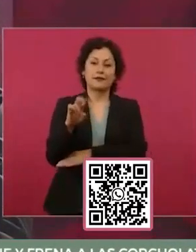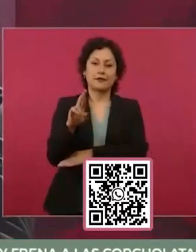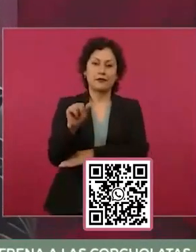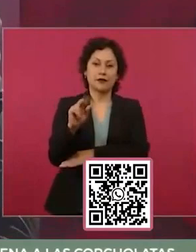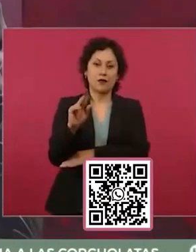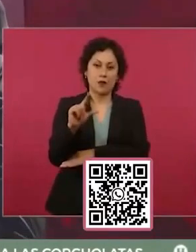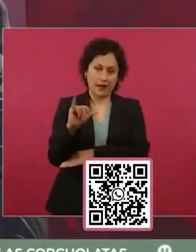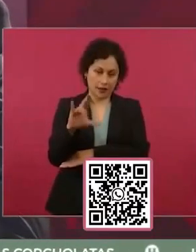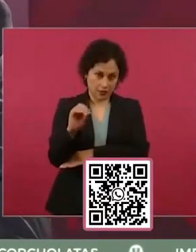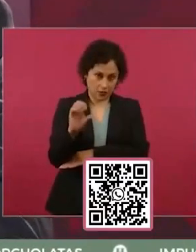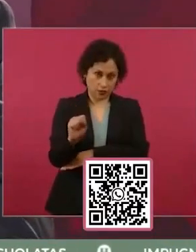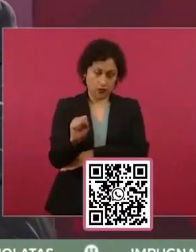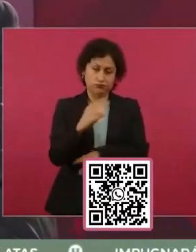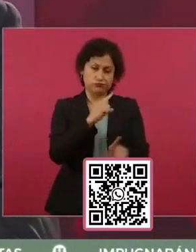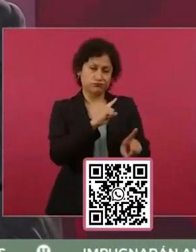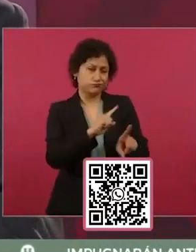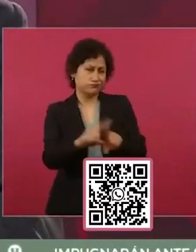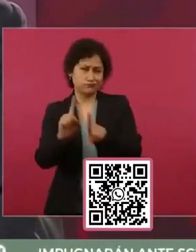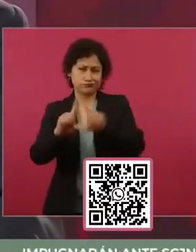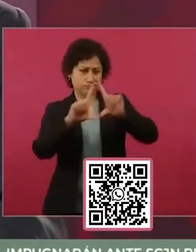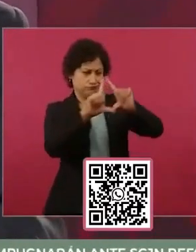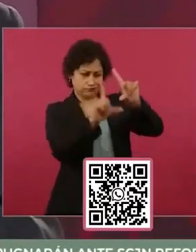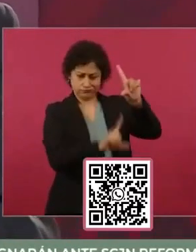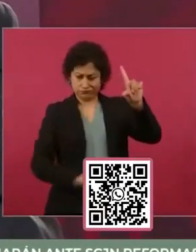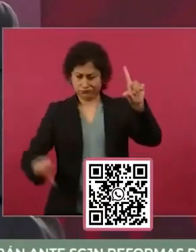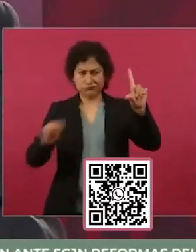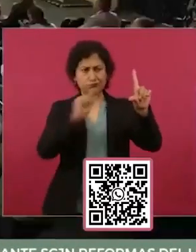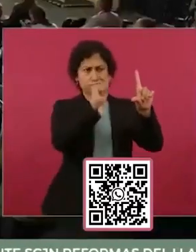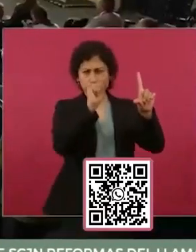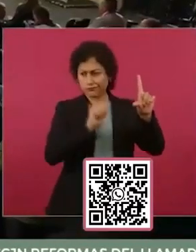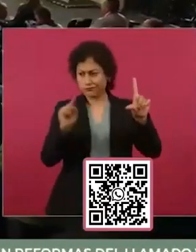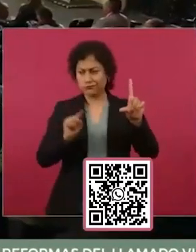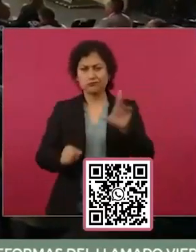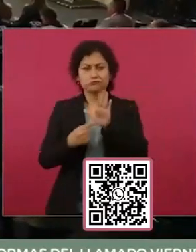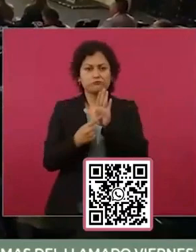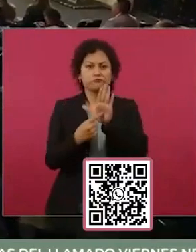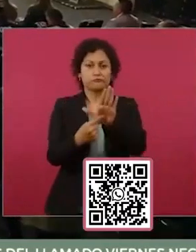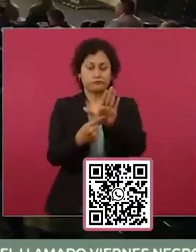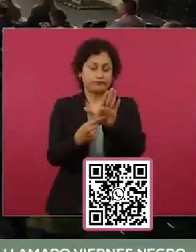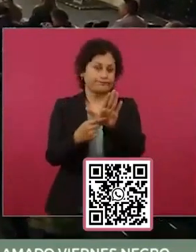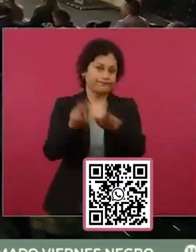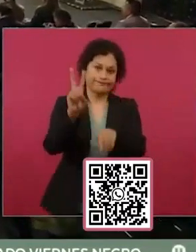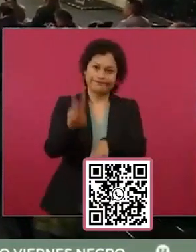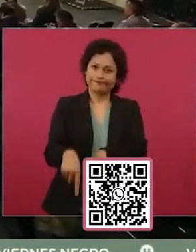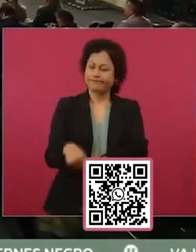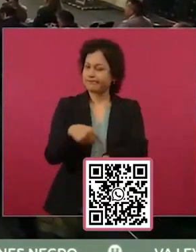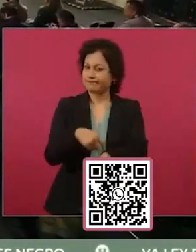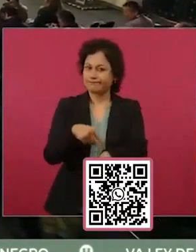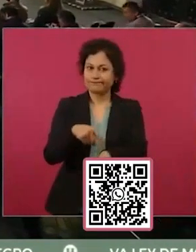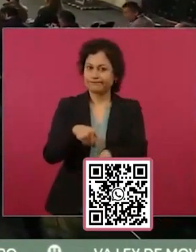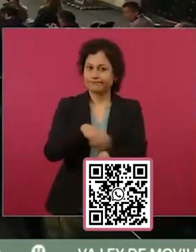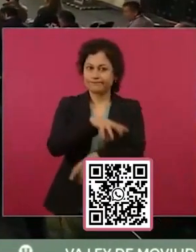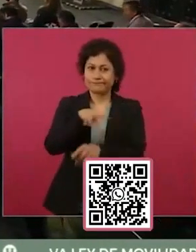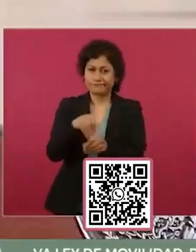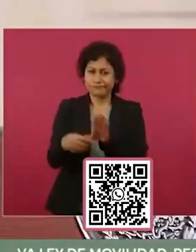conocer en muchos años. Entonces, esto pues es totalmente irregular,